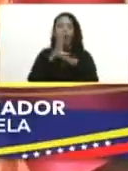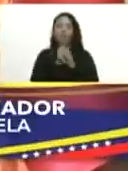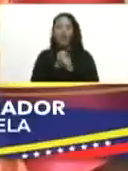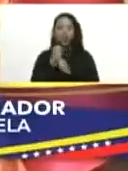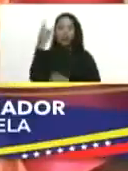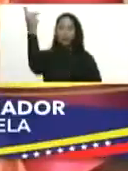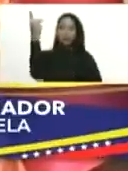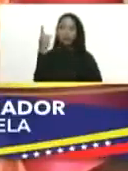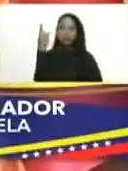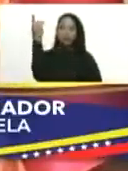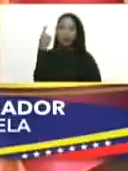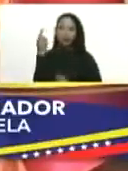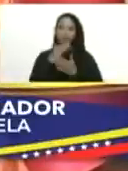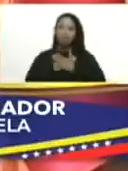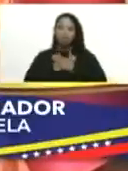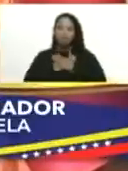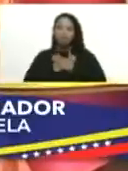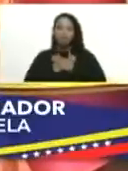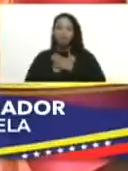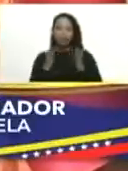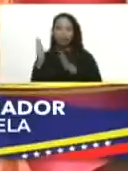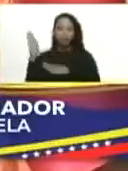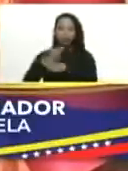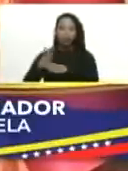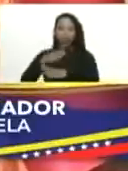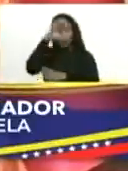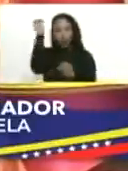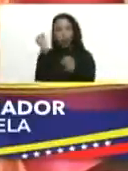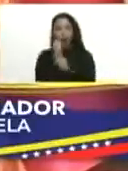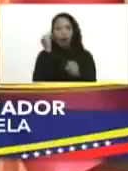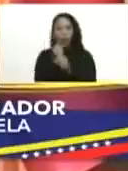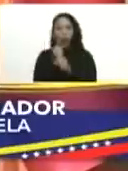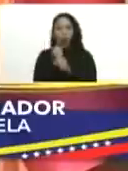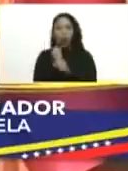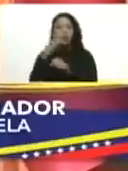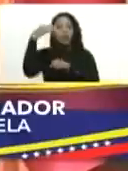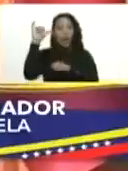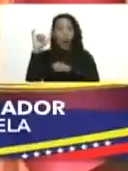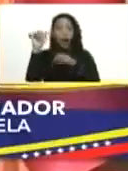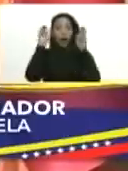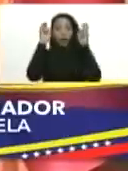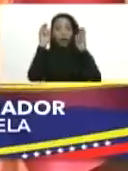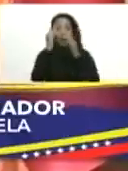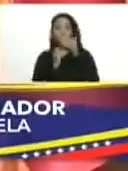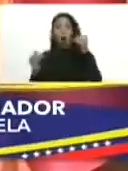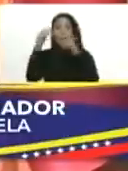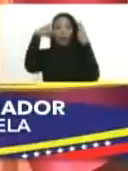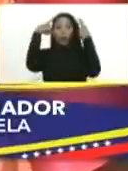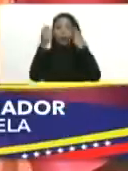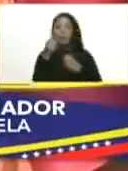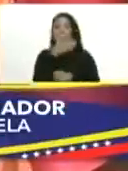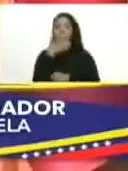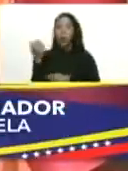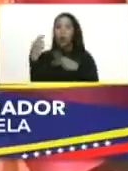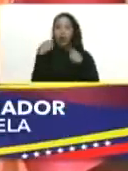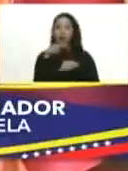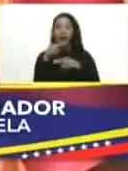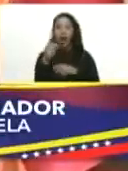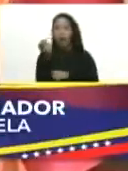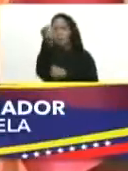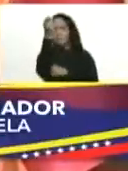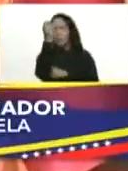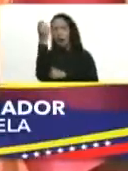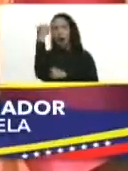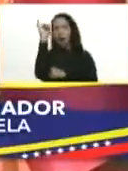mutua, de colaboración, de trabajo, y las relaciones están en el nivel más alto, en el mejor nivel que jamás